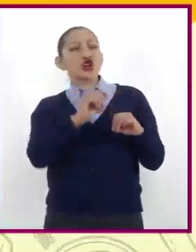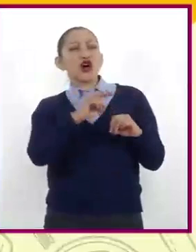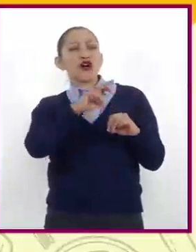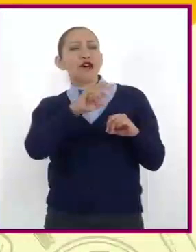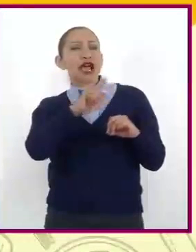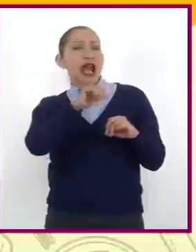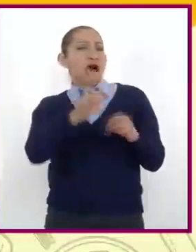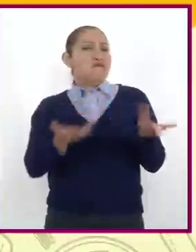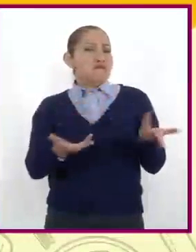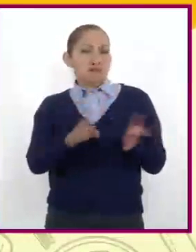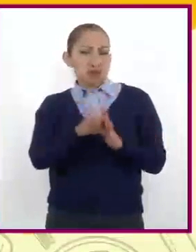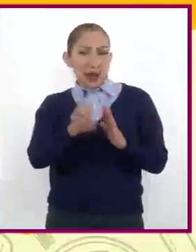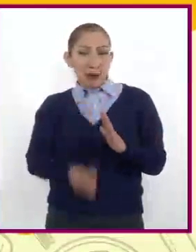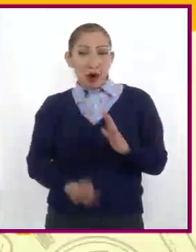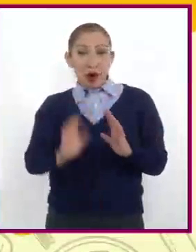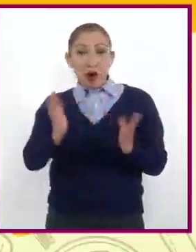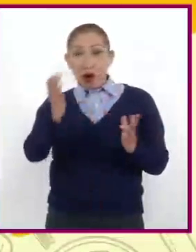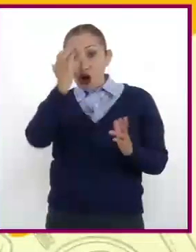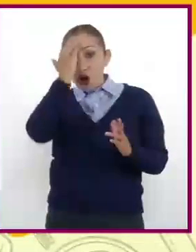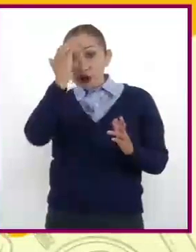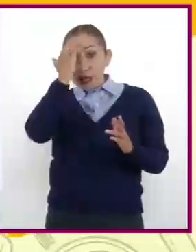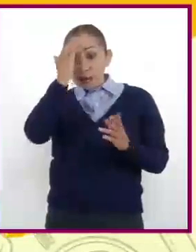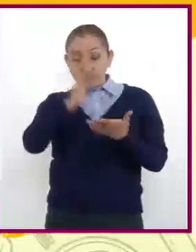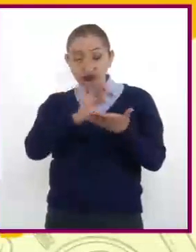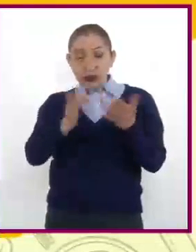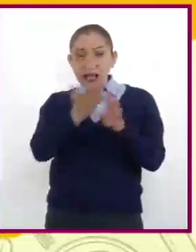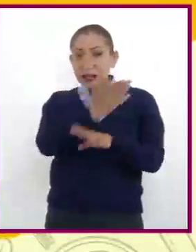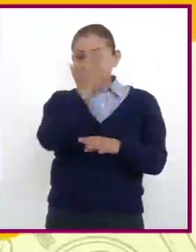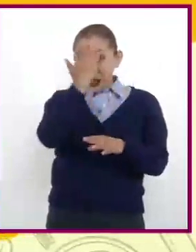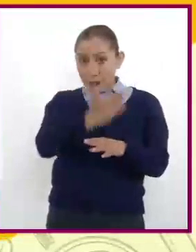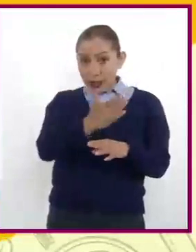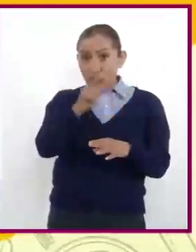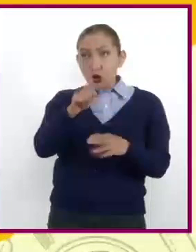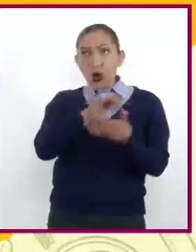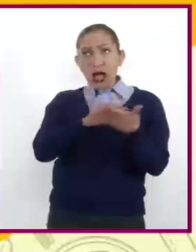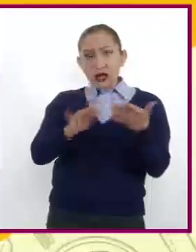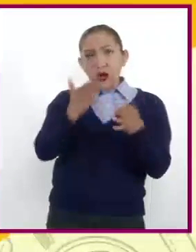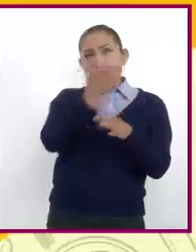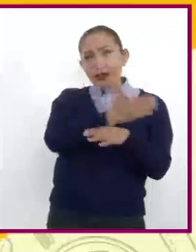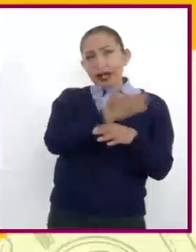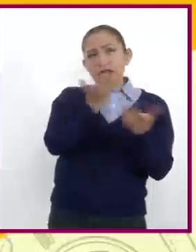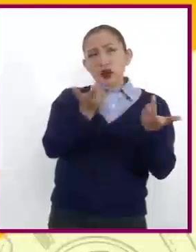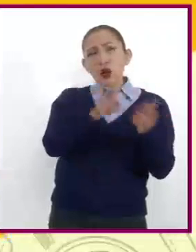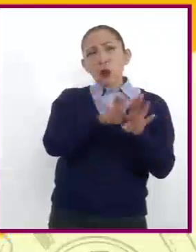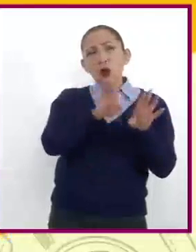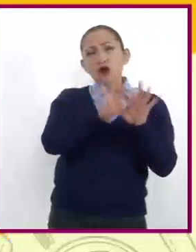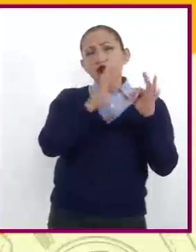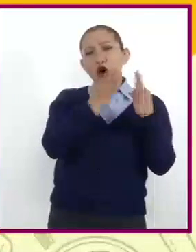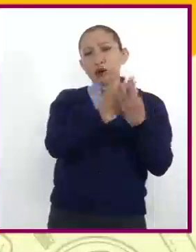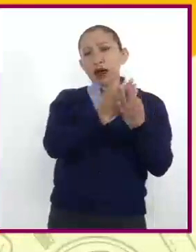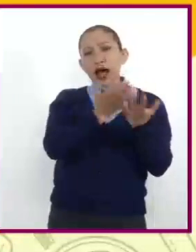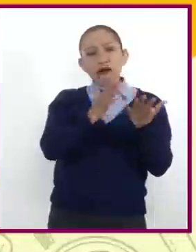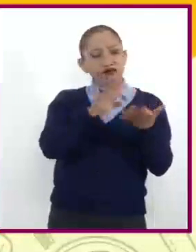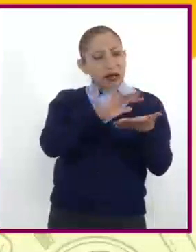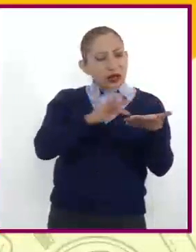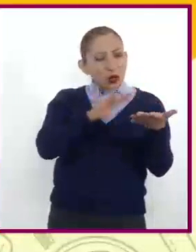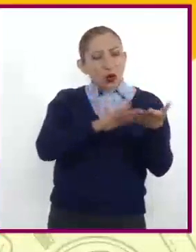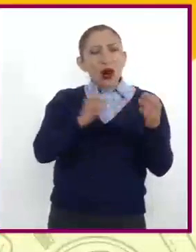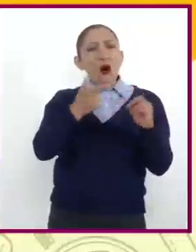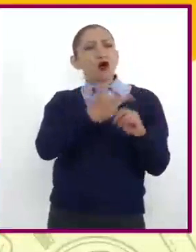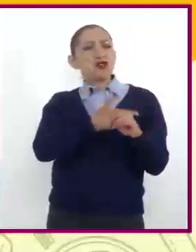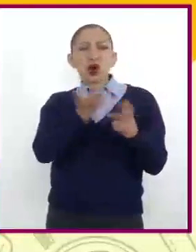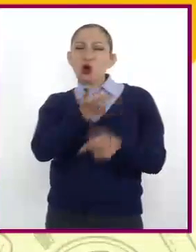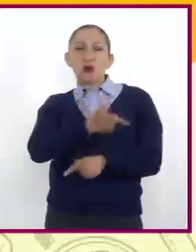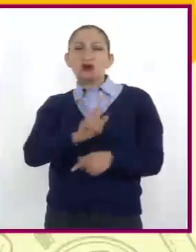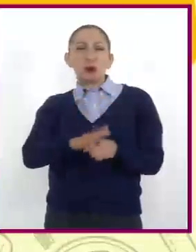por ejemplo. Los conocimientos literarios previos, si he leído algún género literario y por qué me ha gustado o